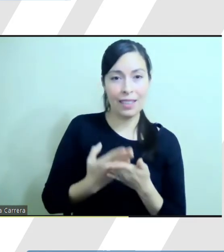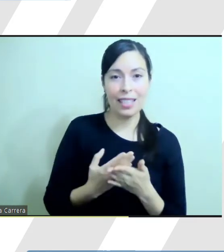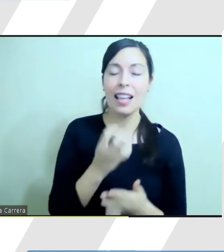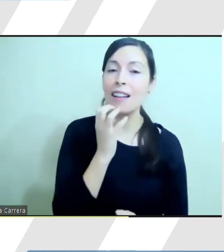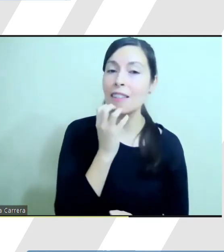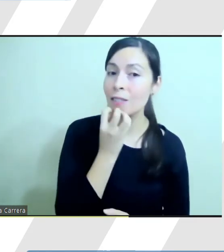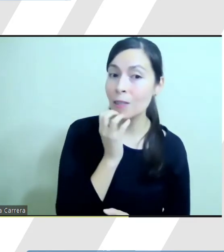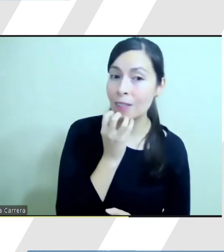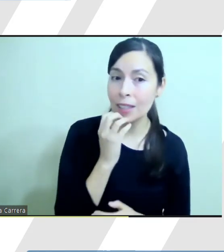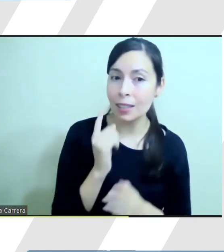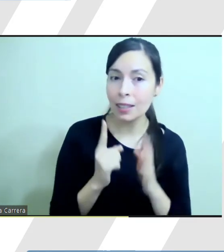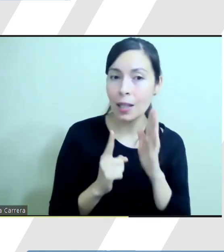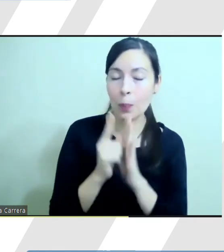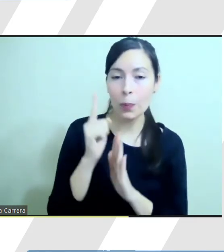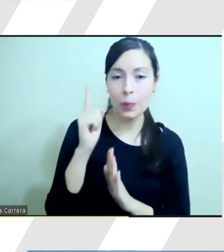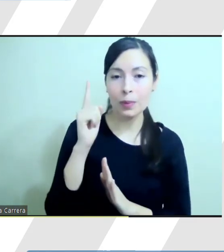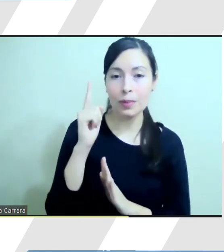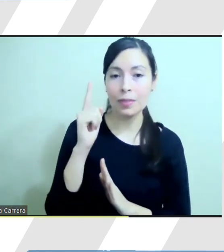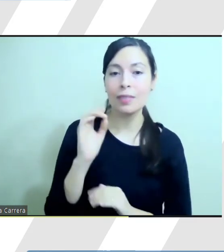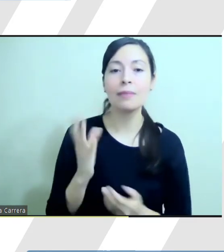Chile de satélites?